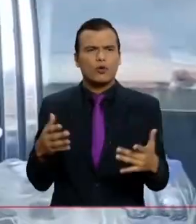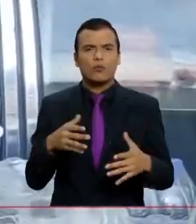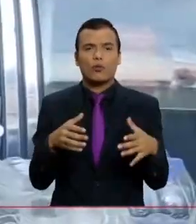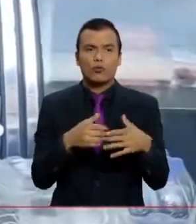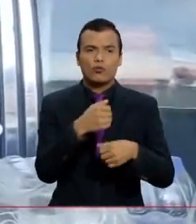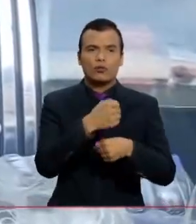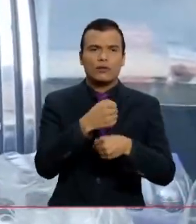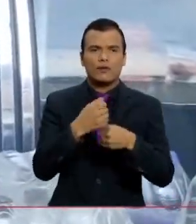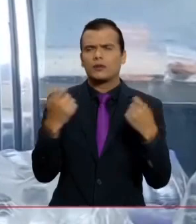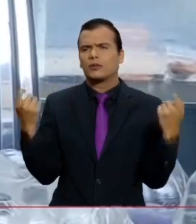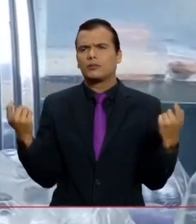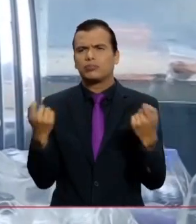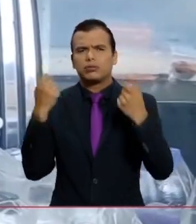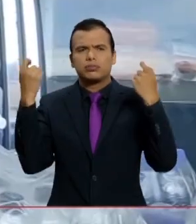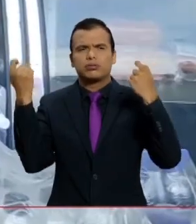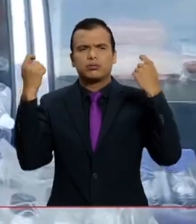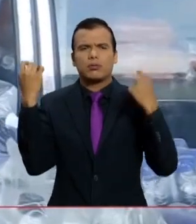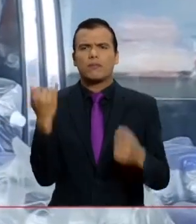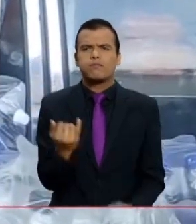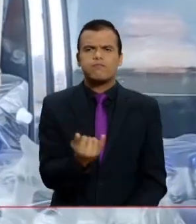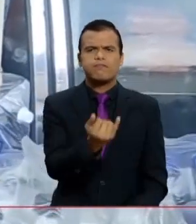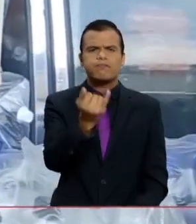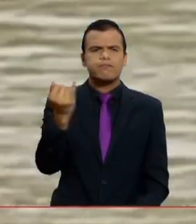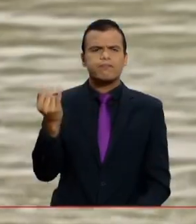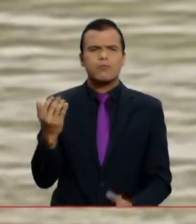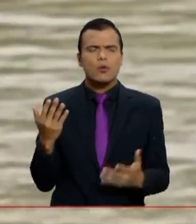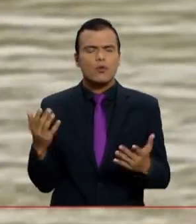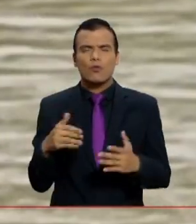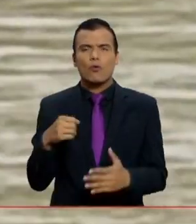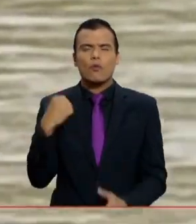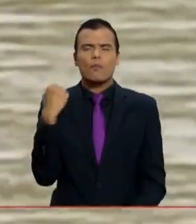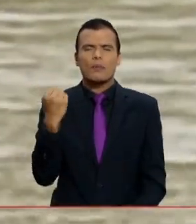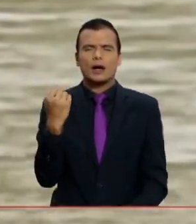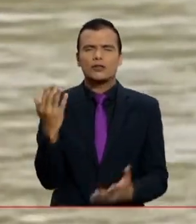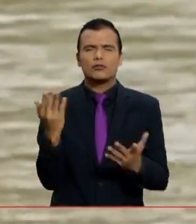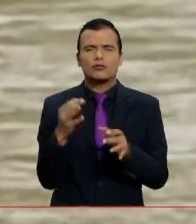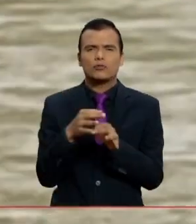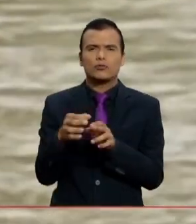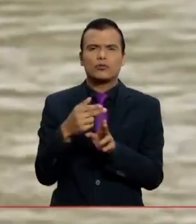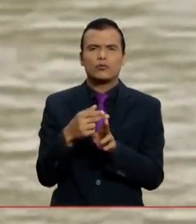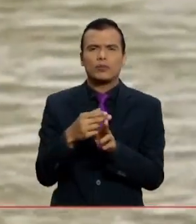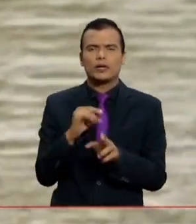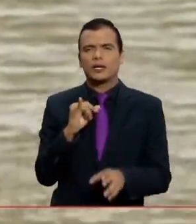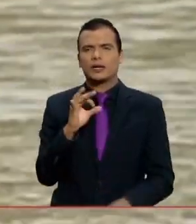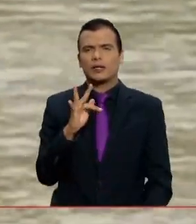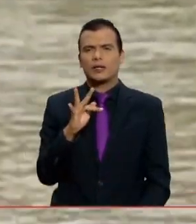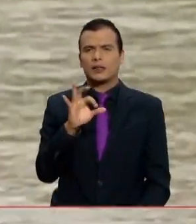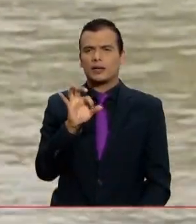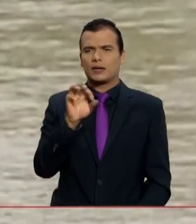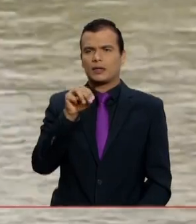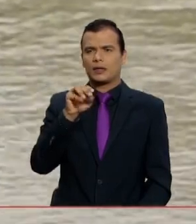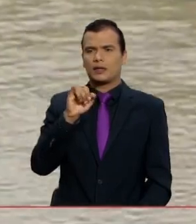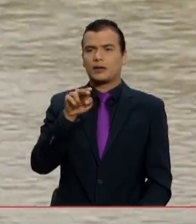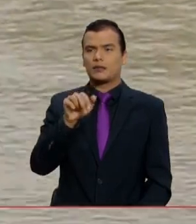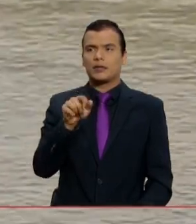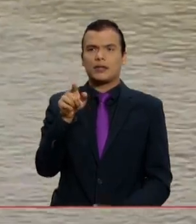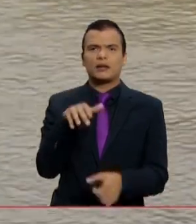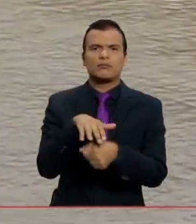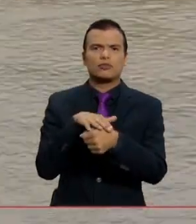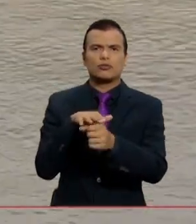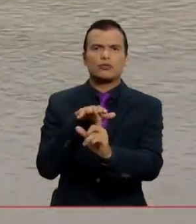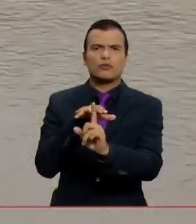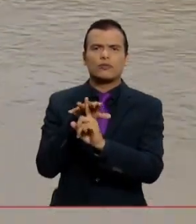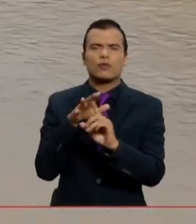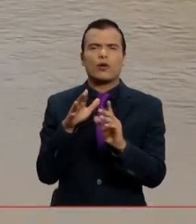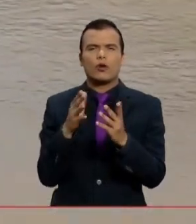en el municipio de Ismina, que es que abastece en su mayoría a estas comunidades? Se los contamos en la siguiente nota, con una crisis